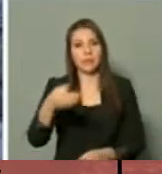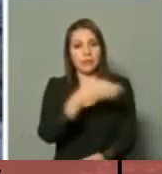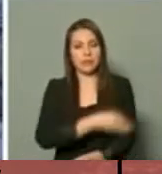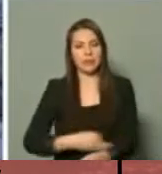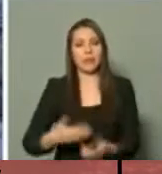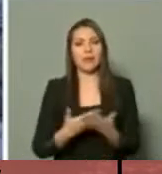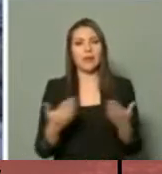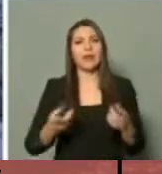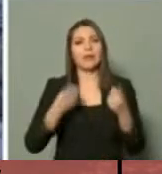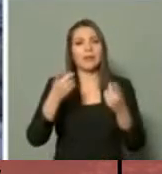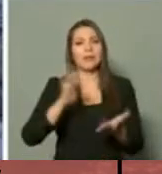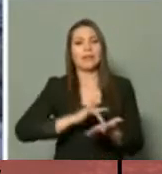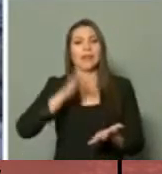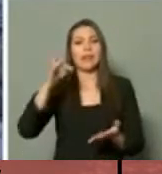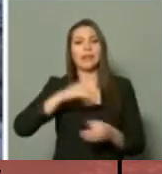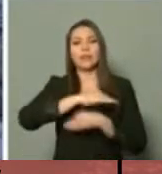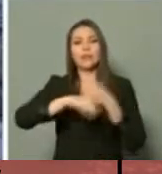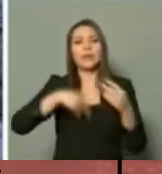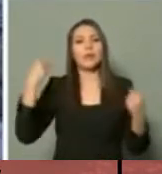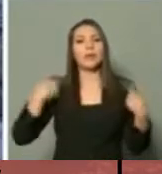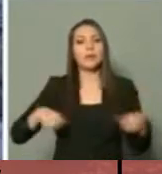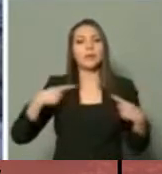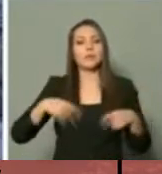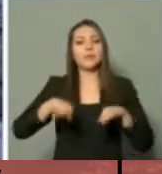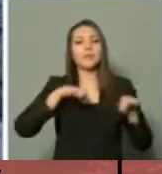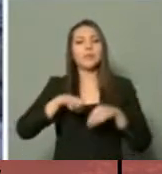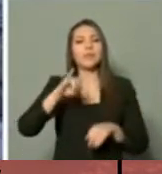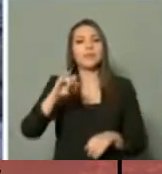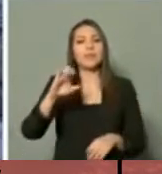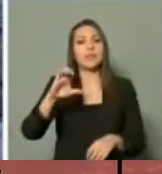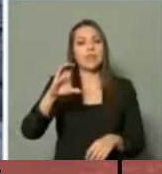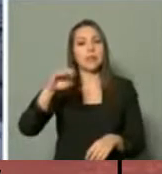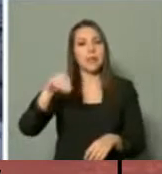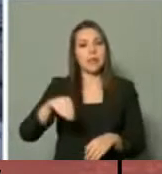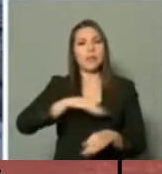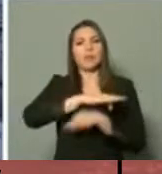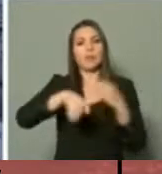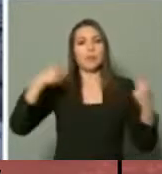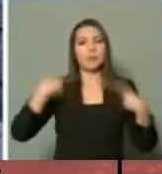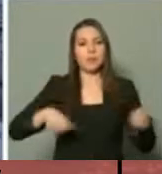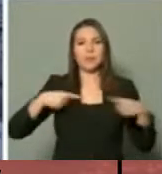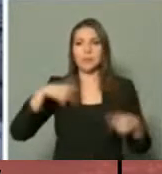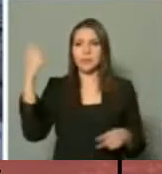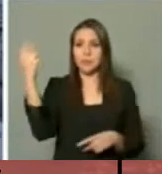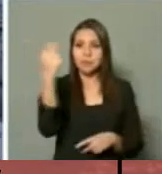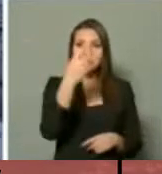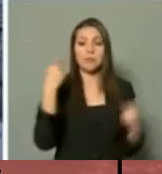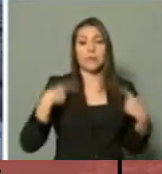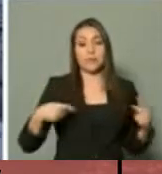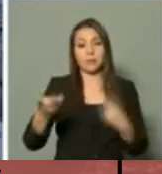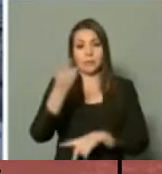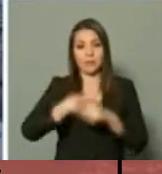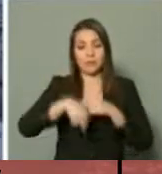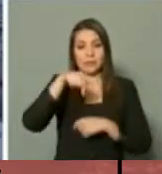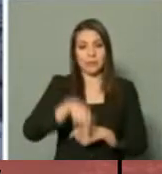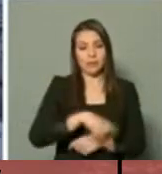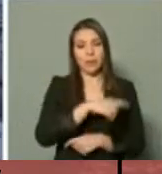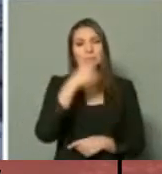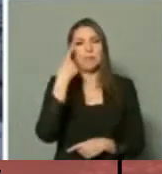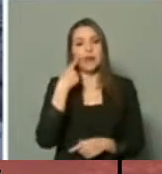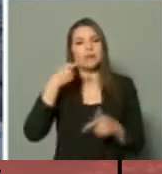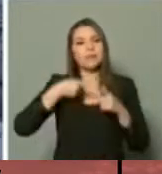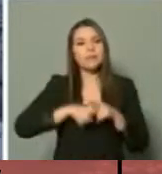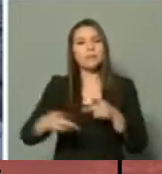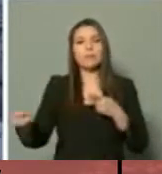quiero agradecer a las autoridades electorales, al público en general y a los compañeros que se encuentran aquí presentes para realizar este